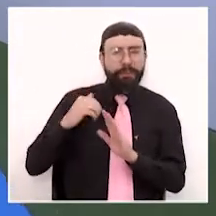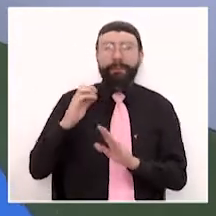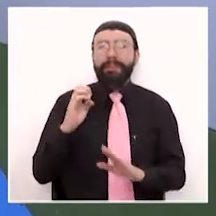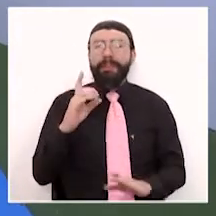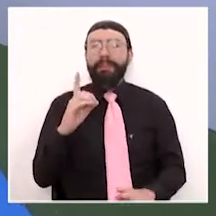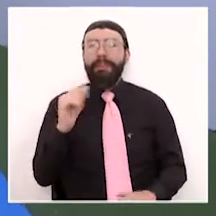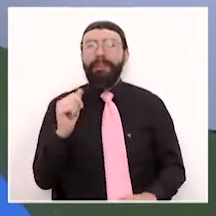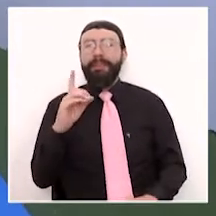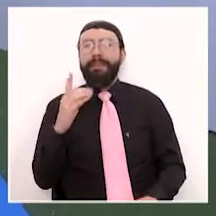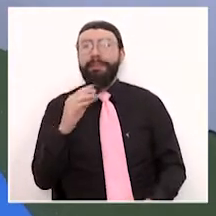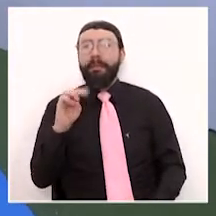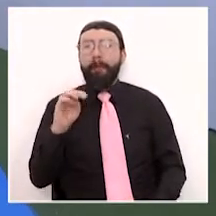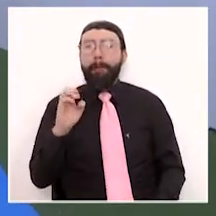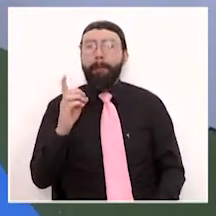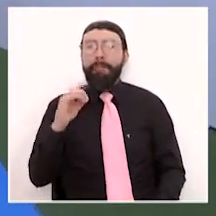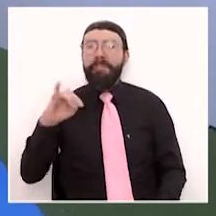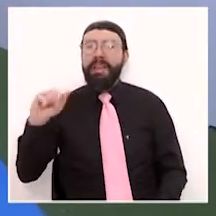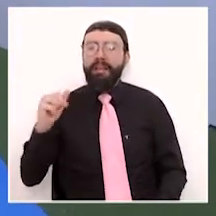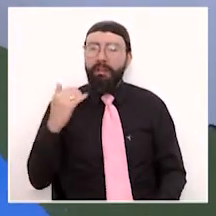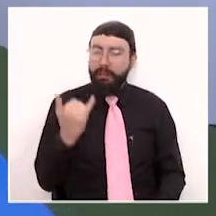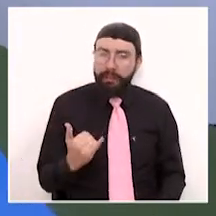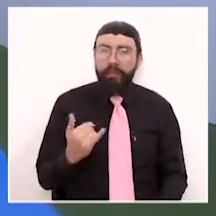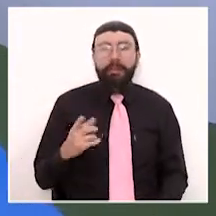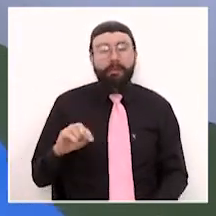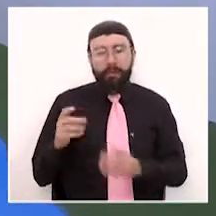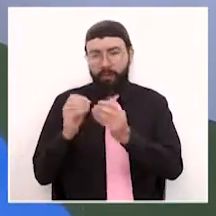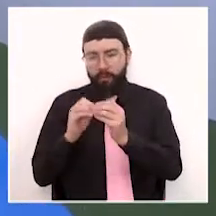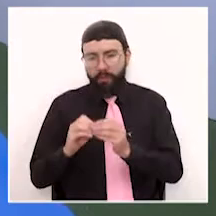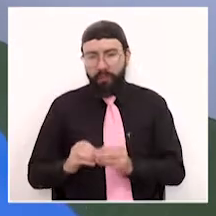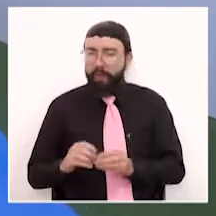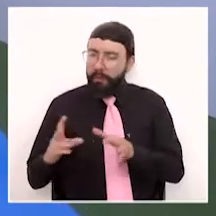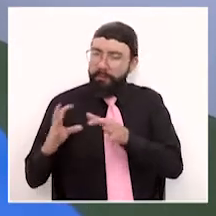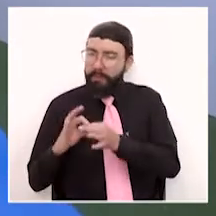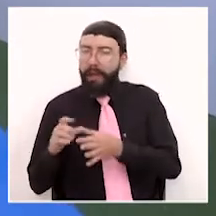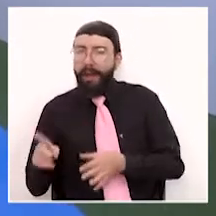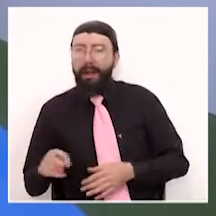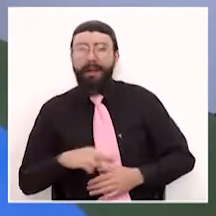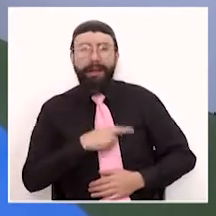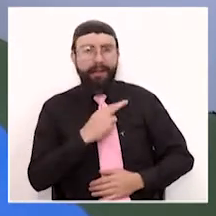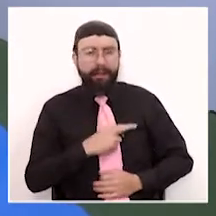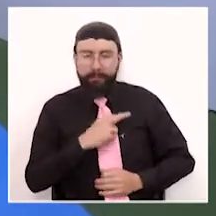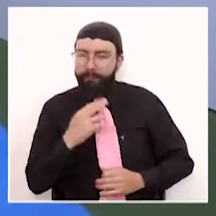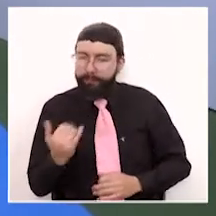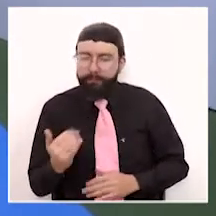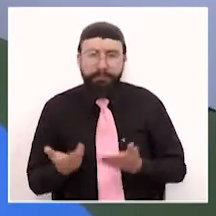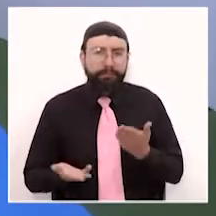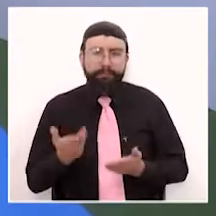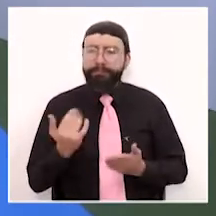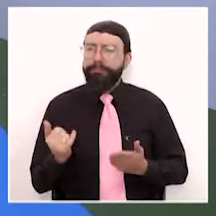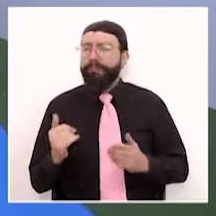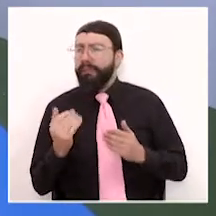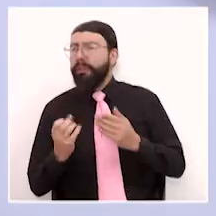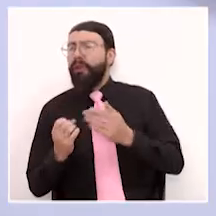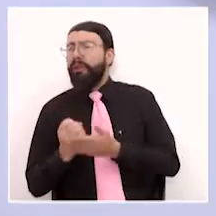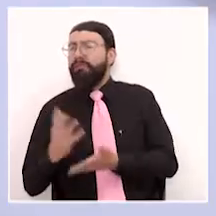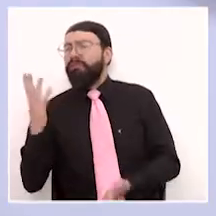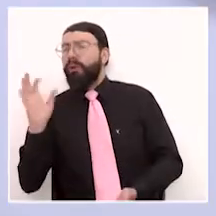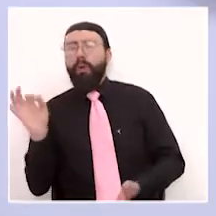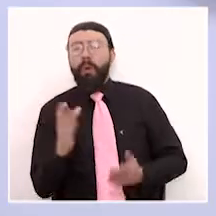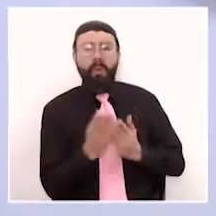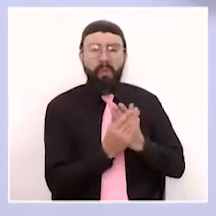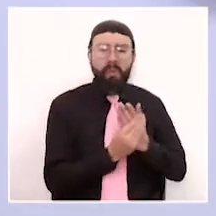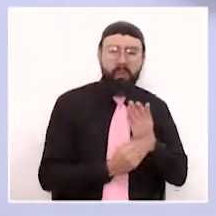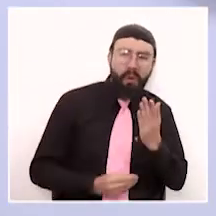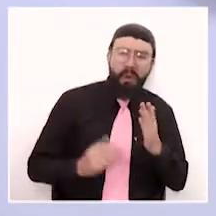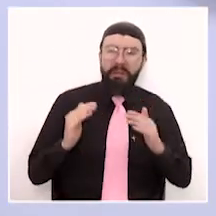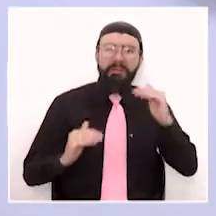concepto que también se ha desarrollado mucho de la mano de la religión, del estatus social. Y pues ya lo